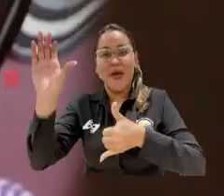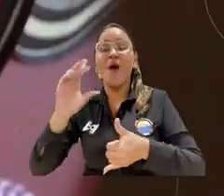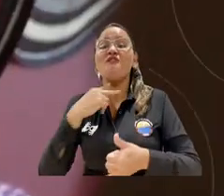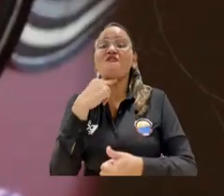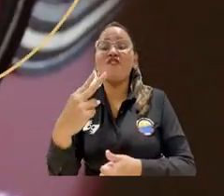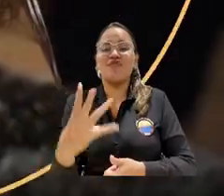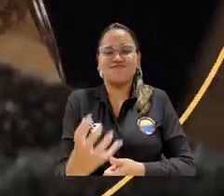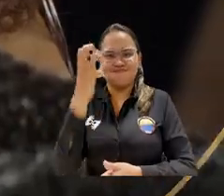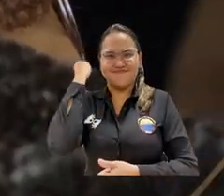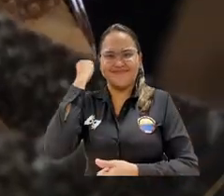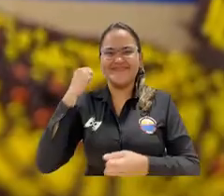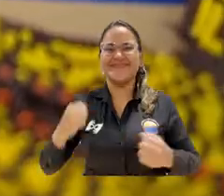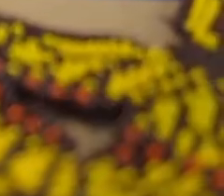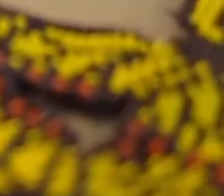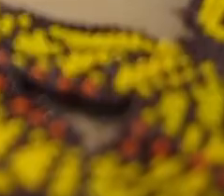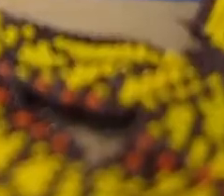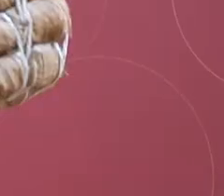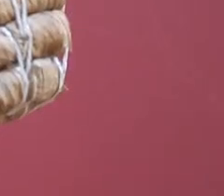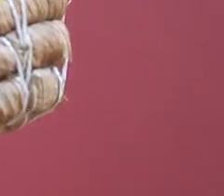los Ancestros.